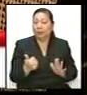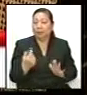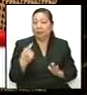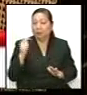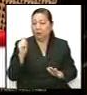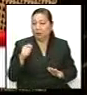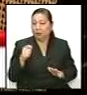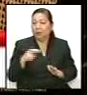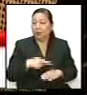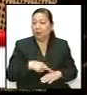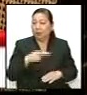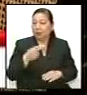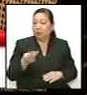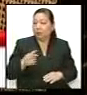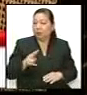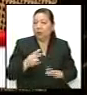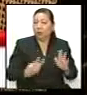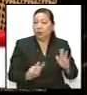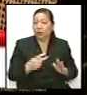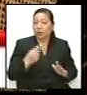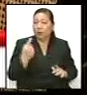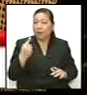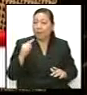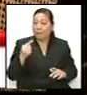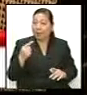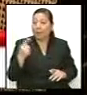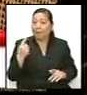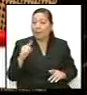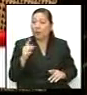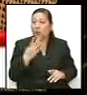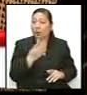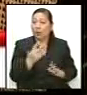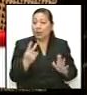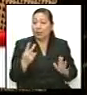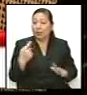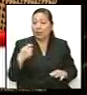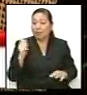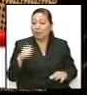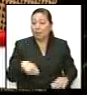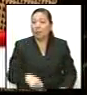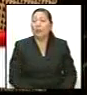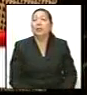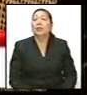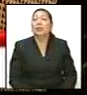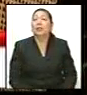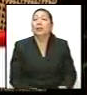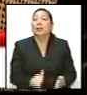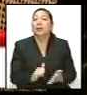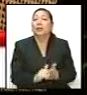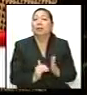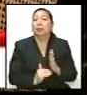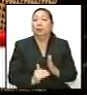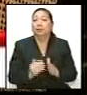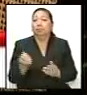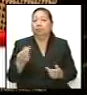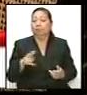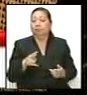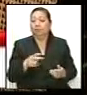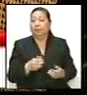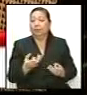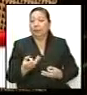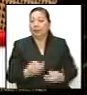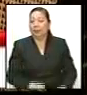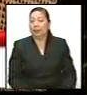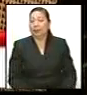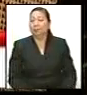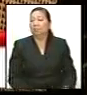los gobiernos regionales subió 12.000 millones, es decir, 47%. Considerando la magnitud de los incrementos en los